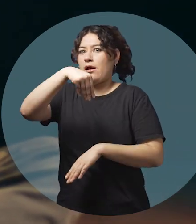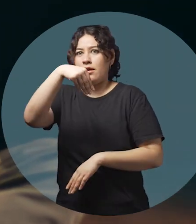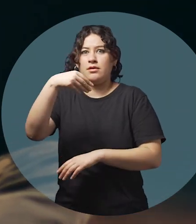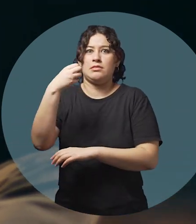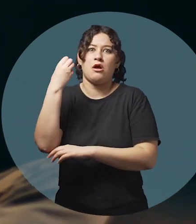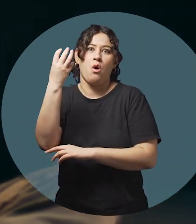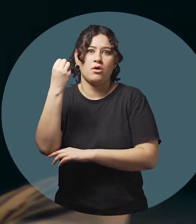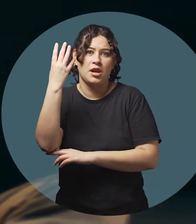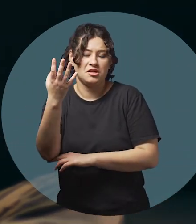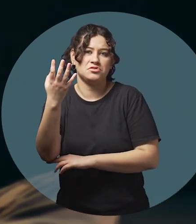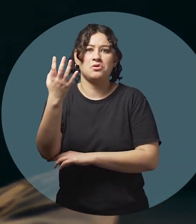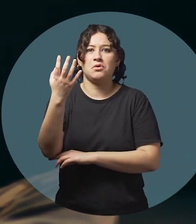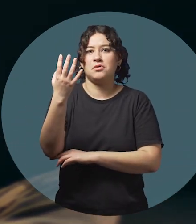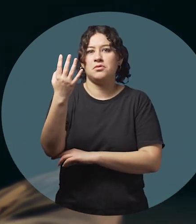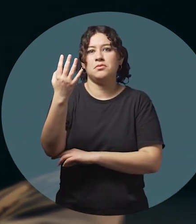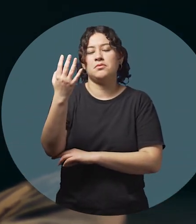en un congreso